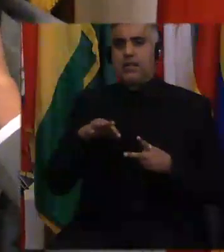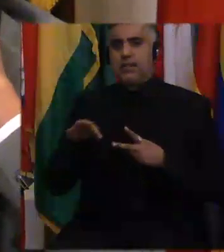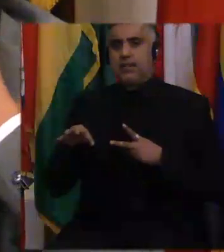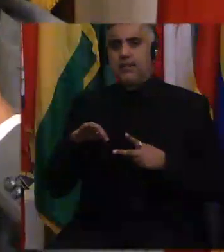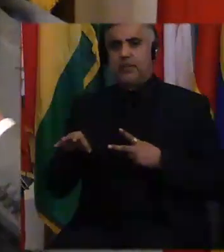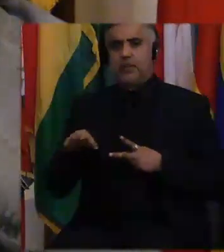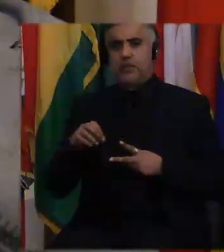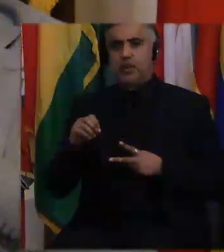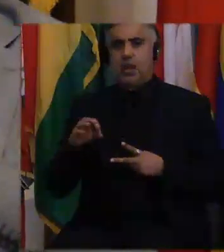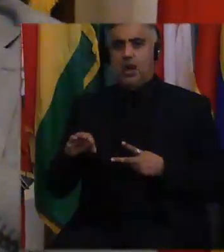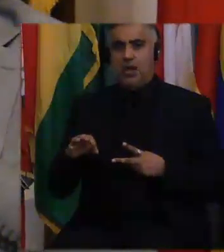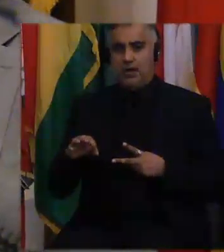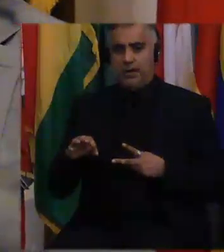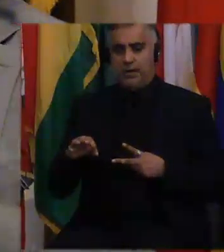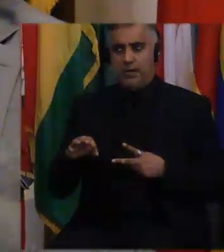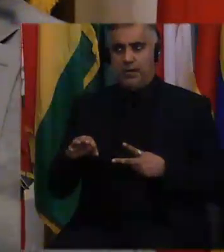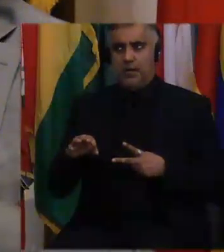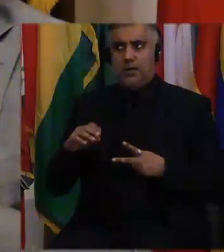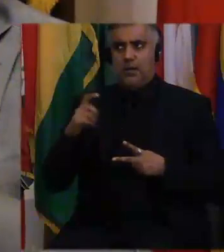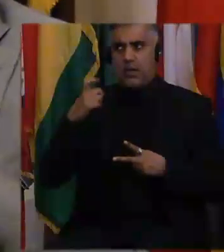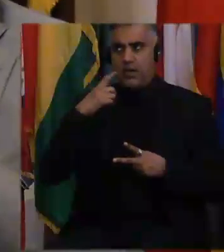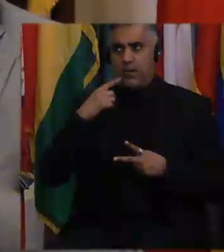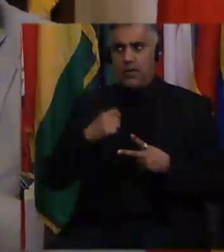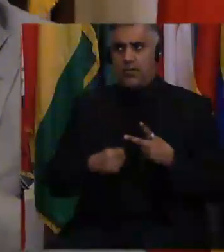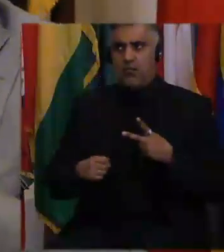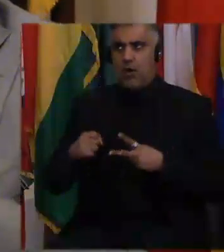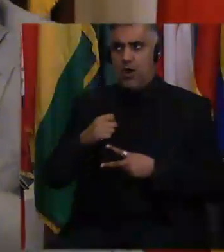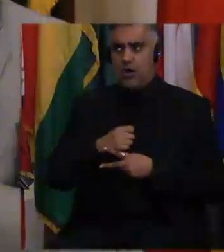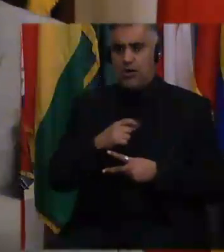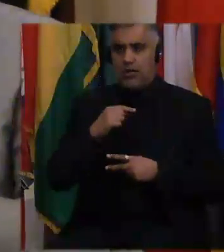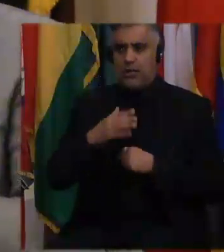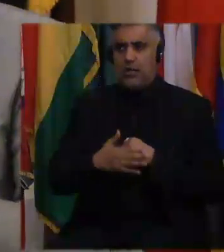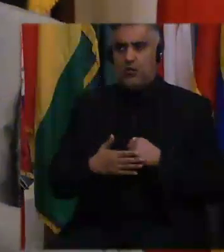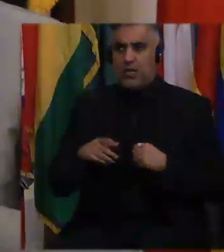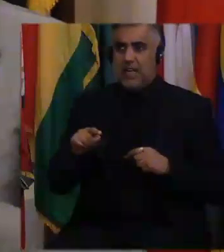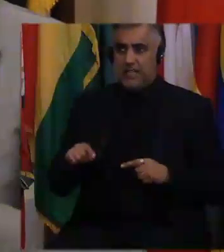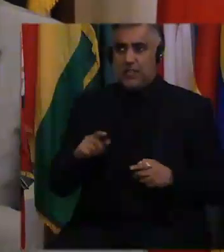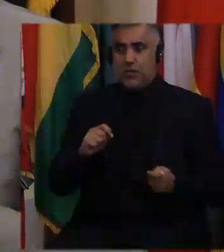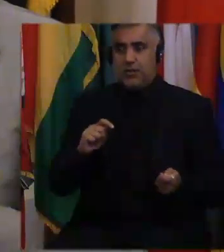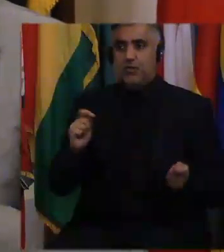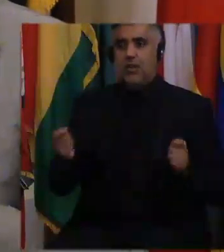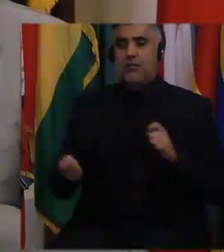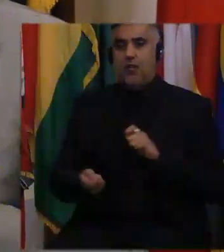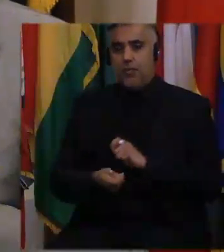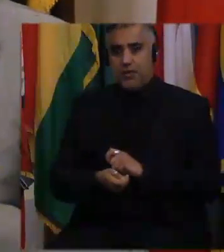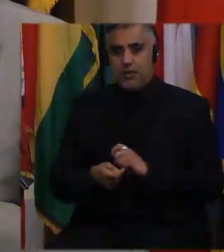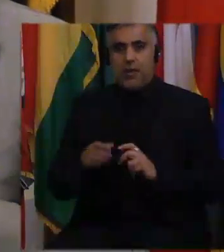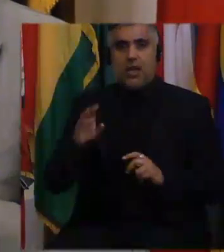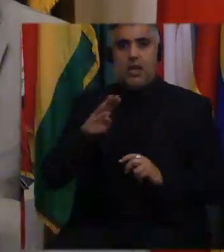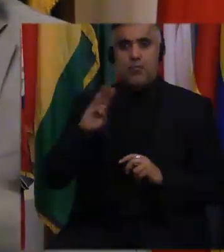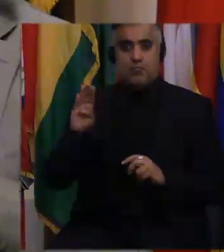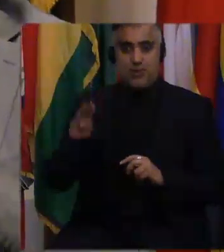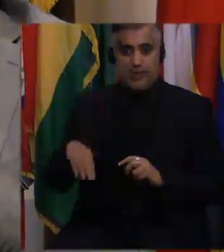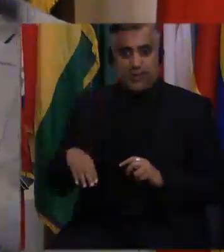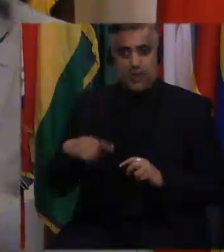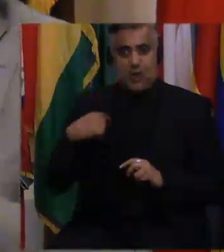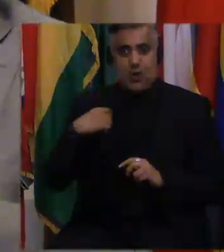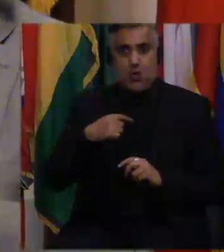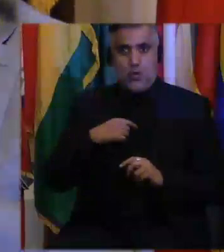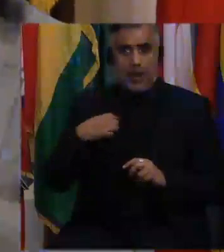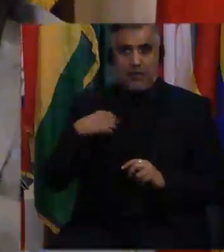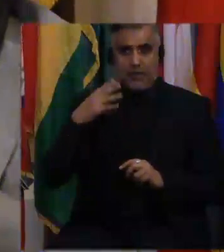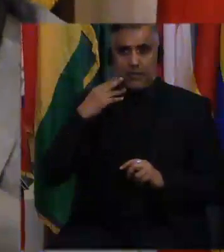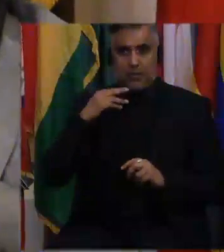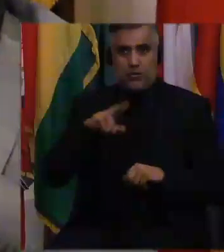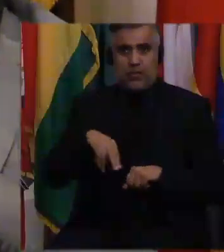país. Puede ser algo efectivamente transformador. Algunos países, por ejemplo, Brasil, hay una experiencia de la Conferencia Nacional de